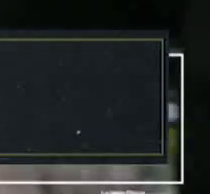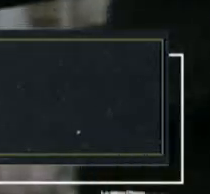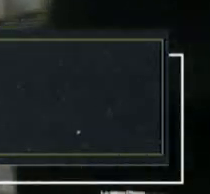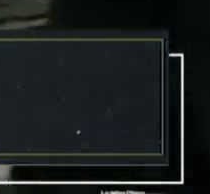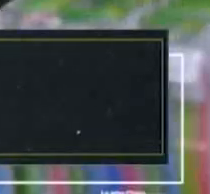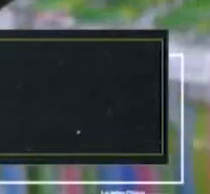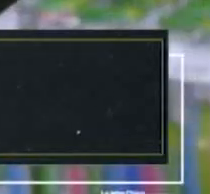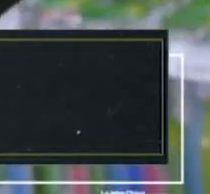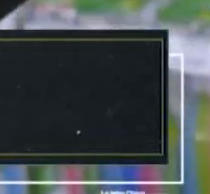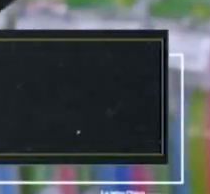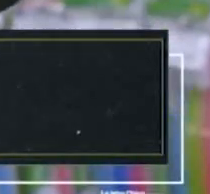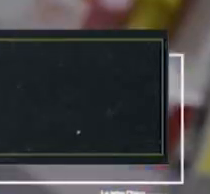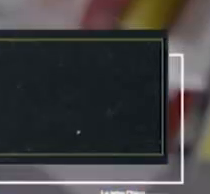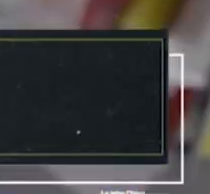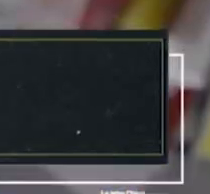Gracias. ¿A vos?